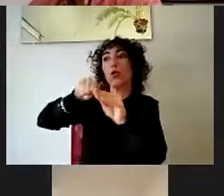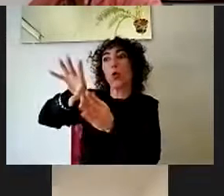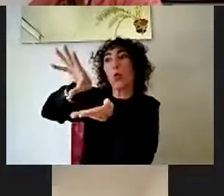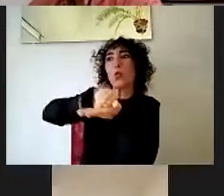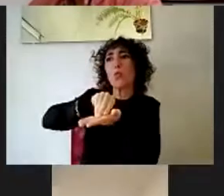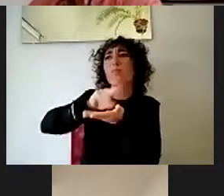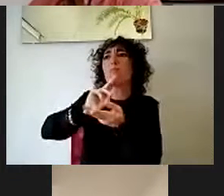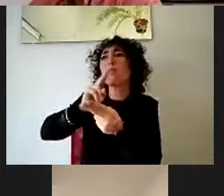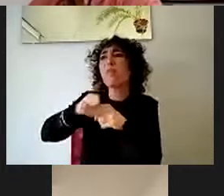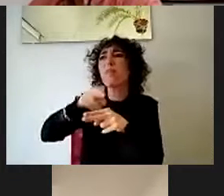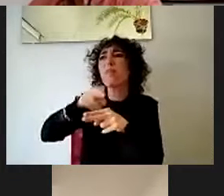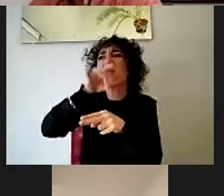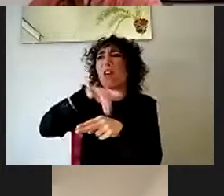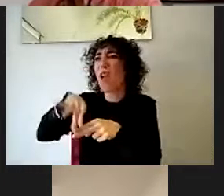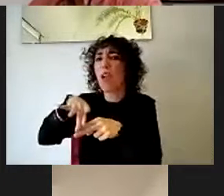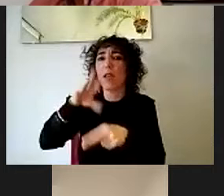Es